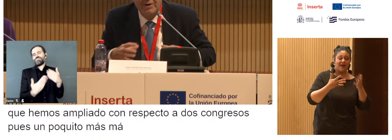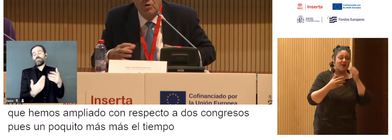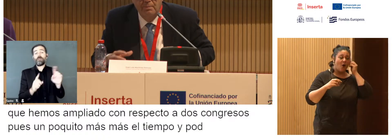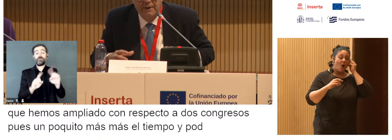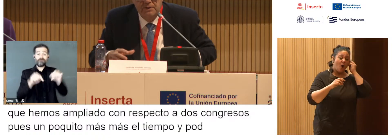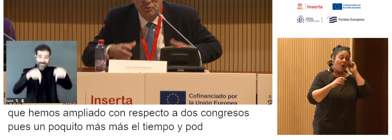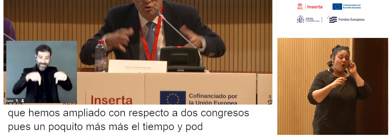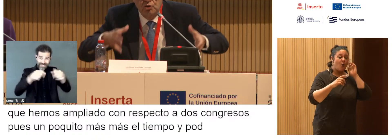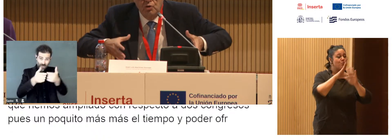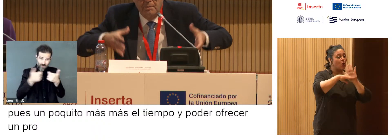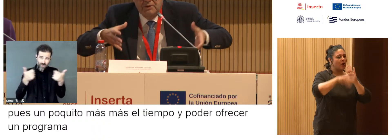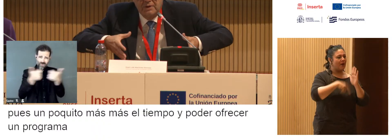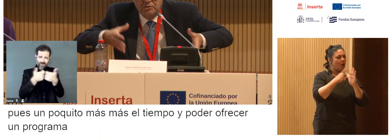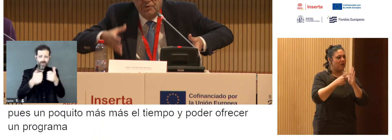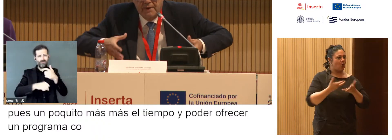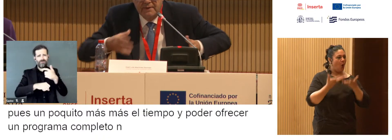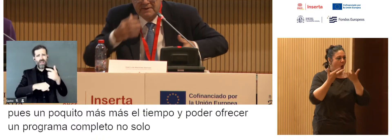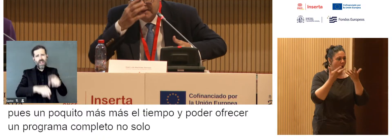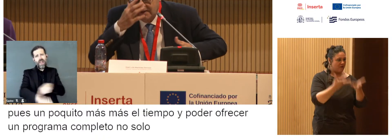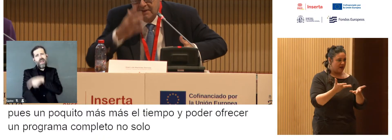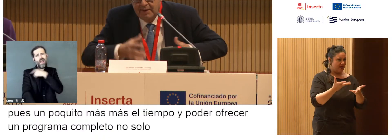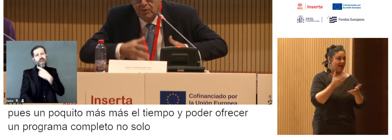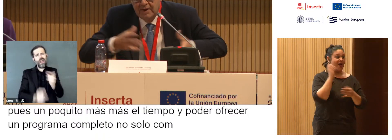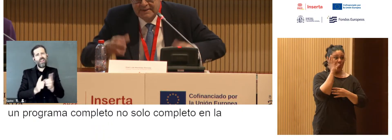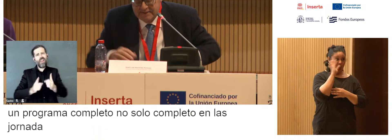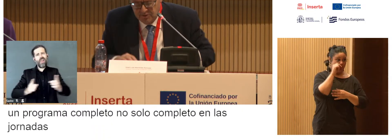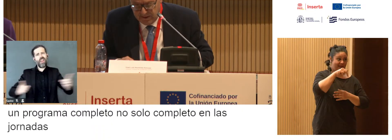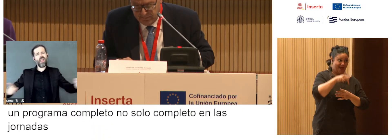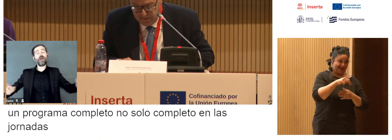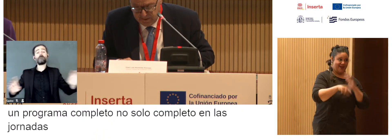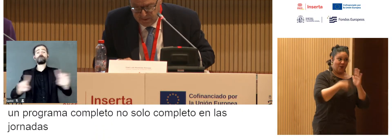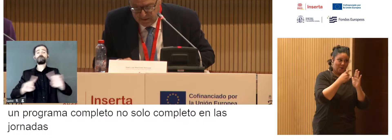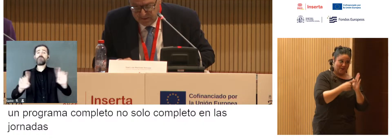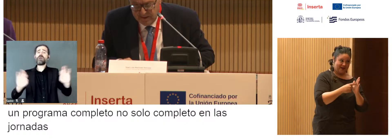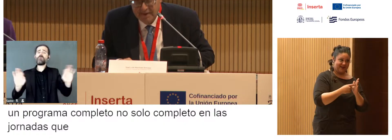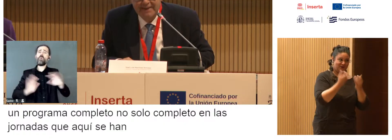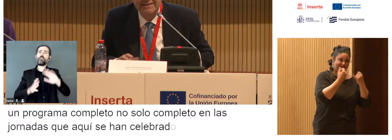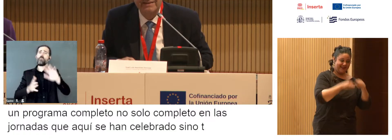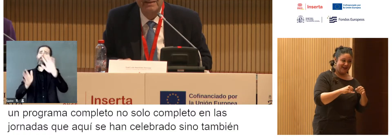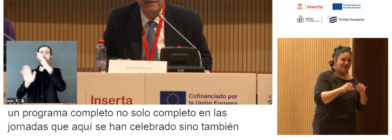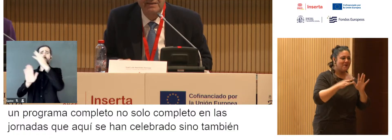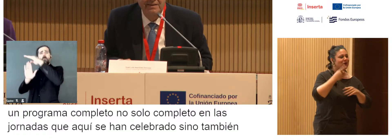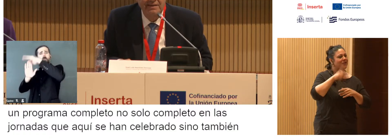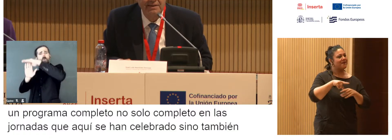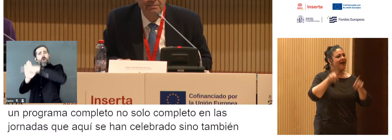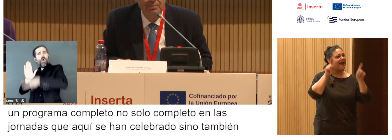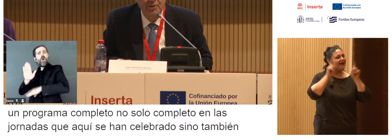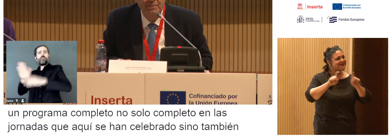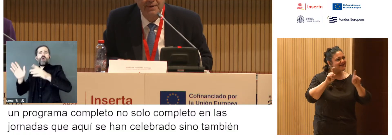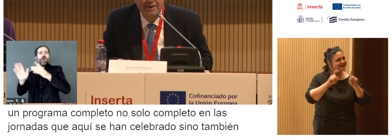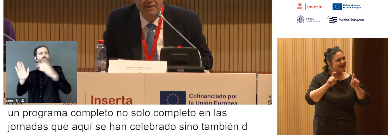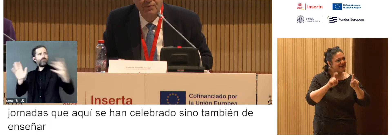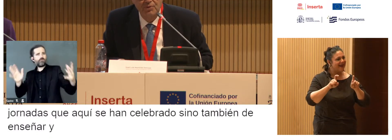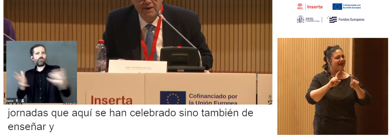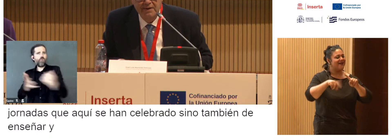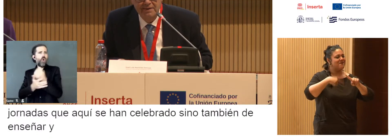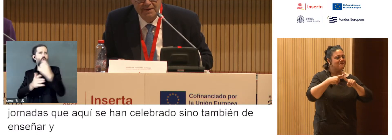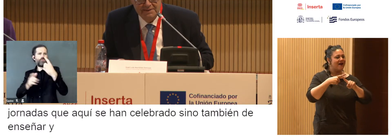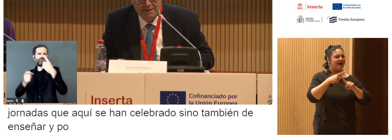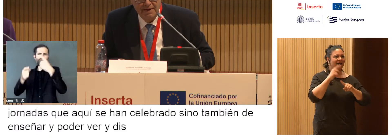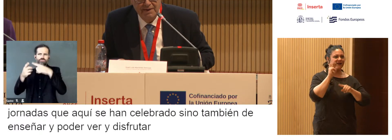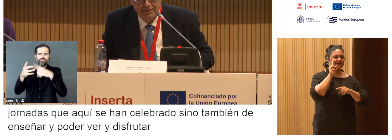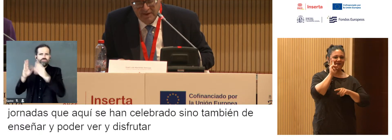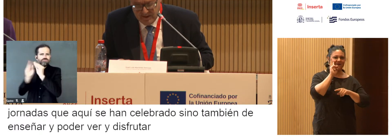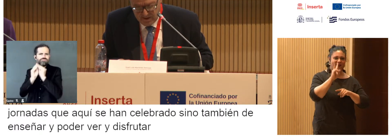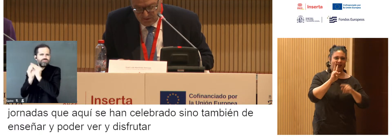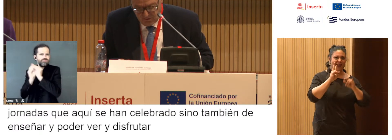un programa completo, no solo completo en las jornadas que aquí se han celebrado, sino también de enseñar y poder ver y disfrutar de